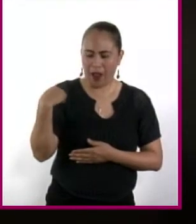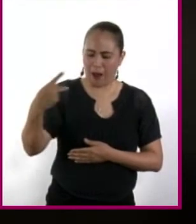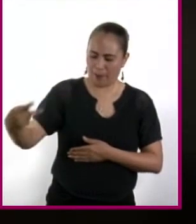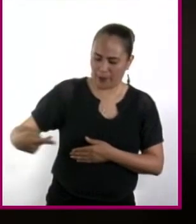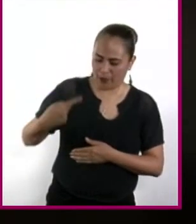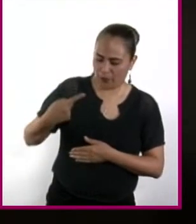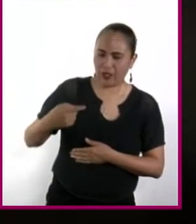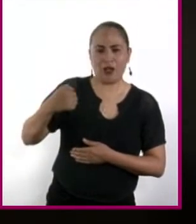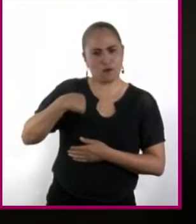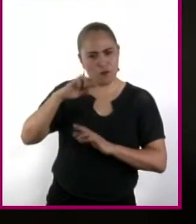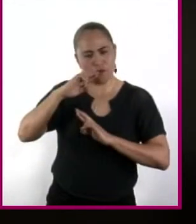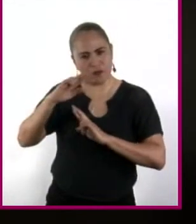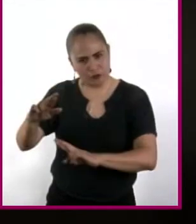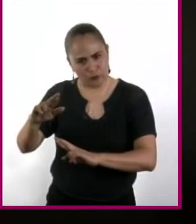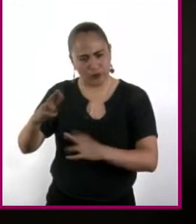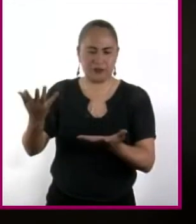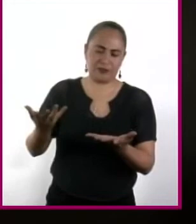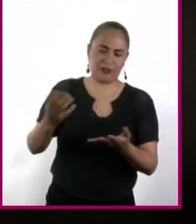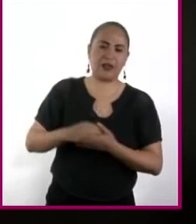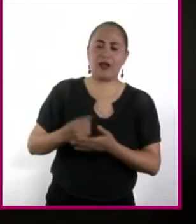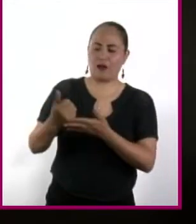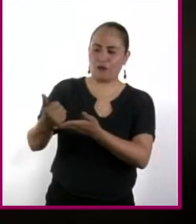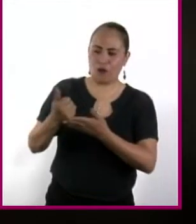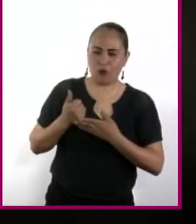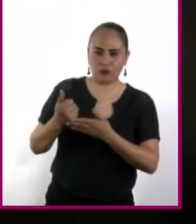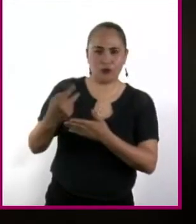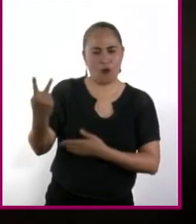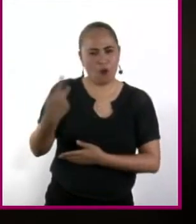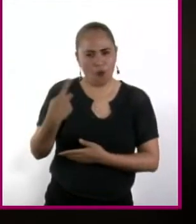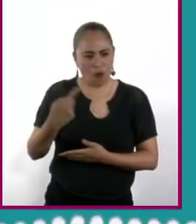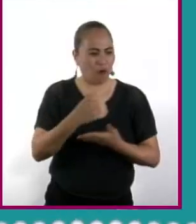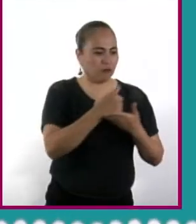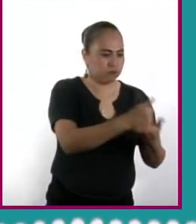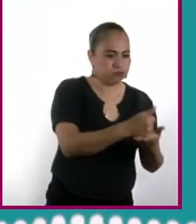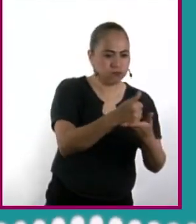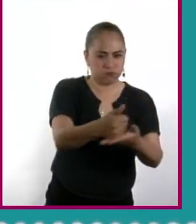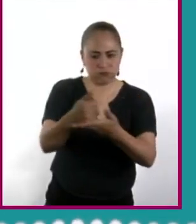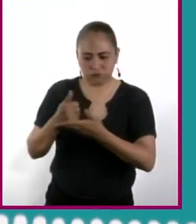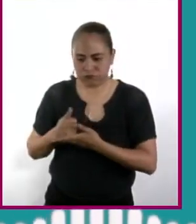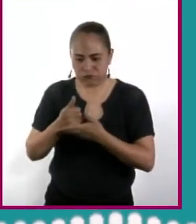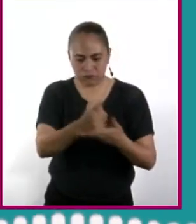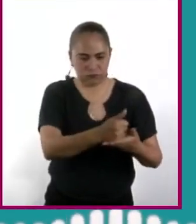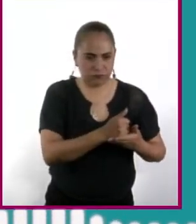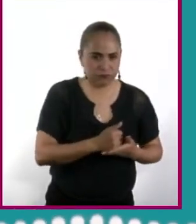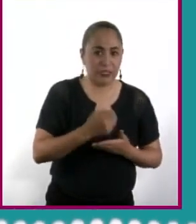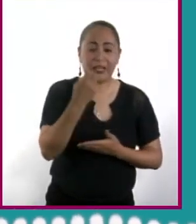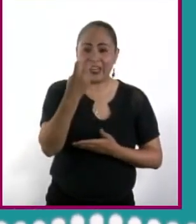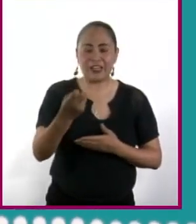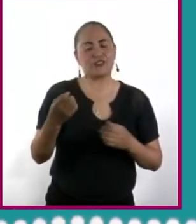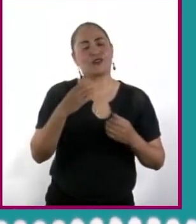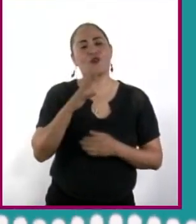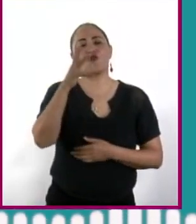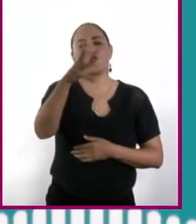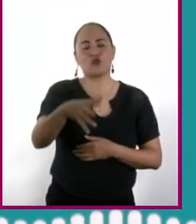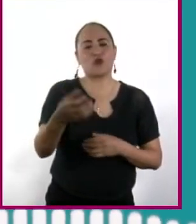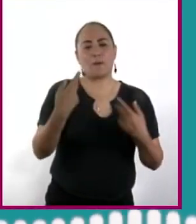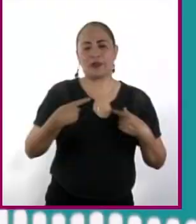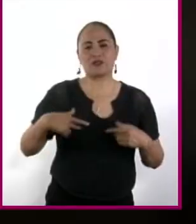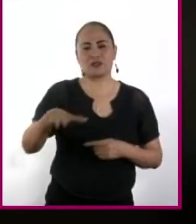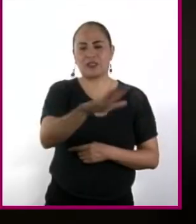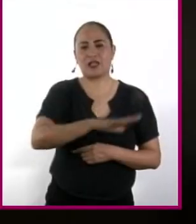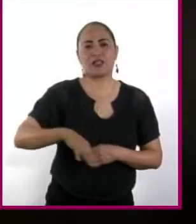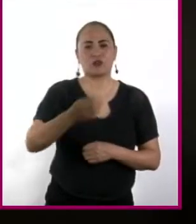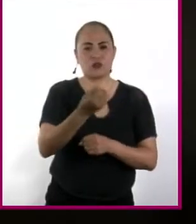yo la respondo. Si nos ayudamos los unos a los otros, vamos a tener una mejor sociedad y un mejor